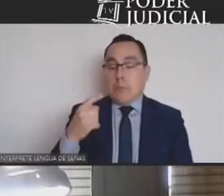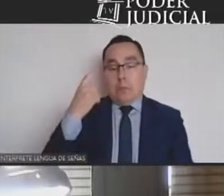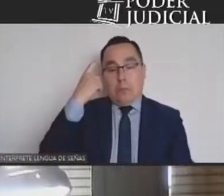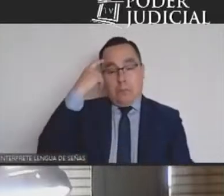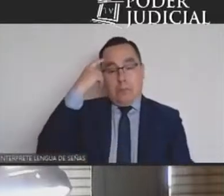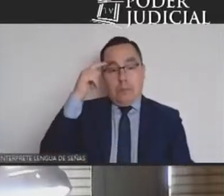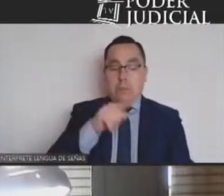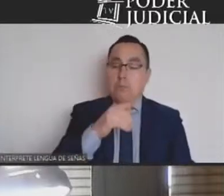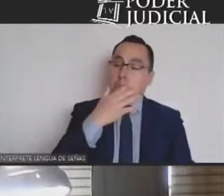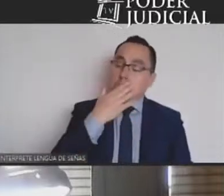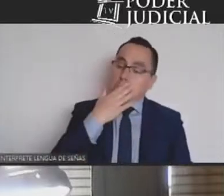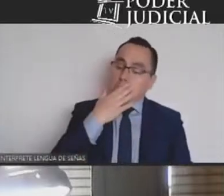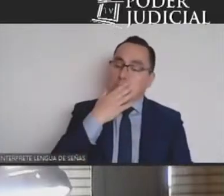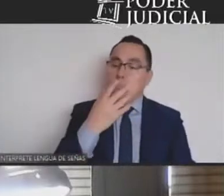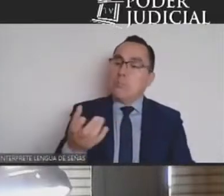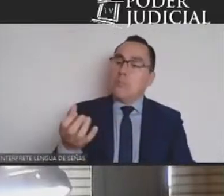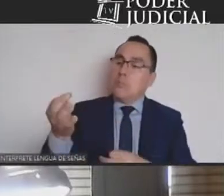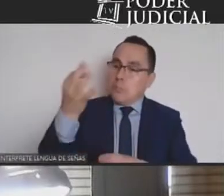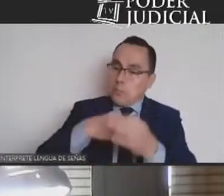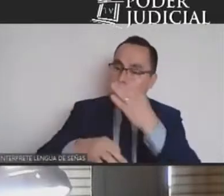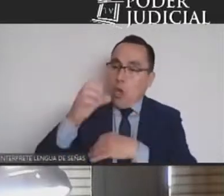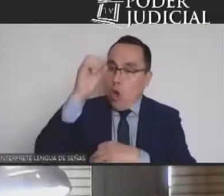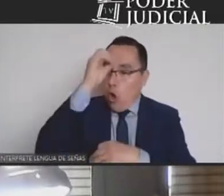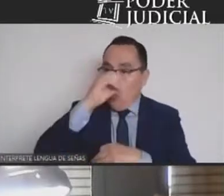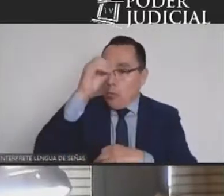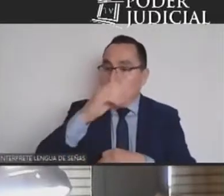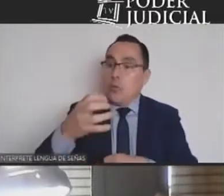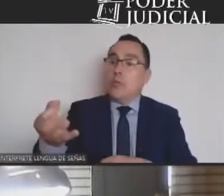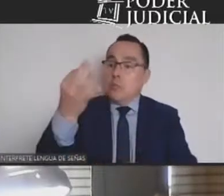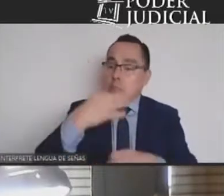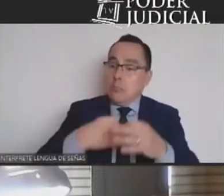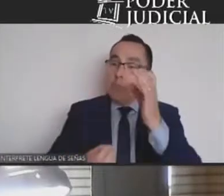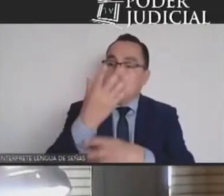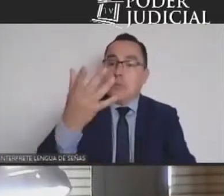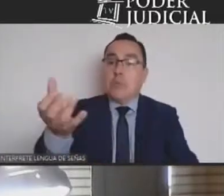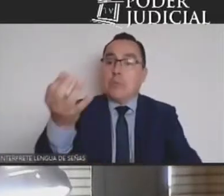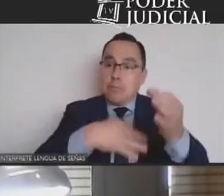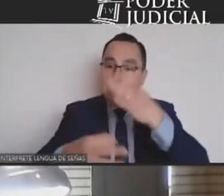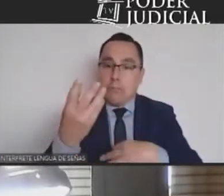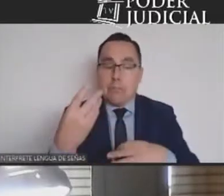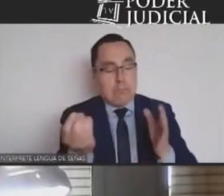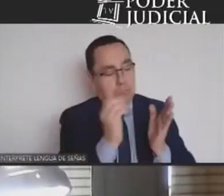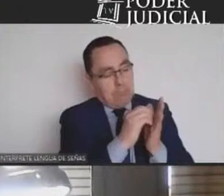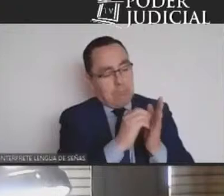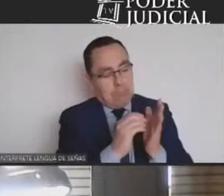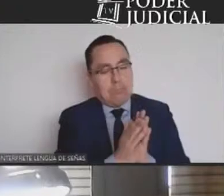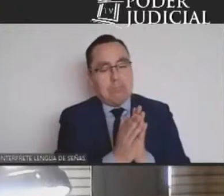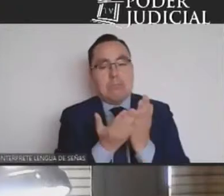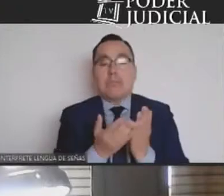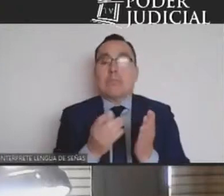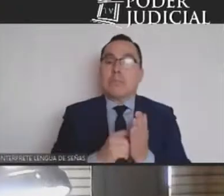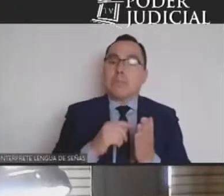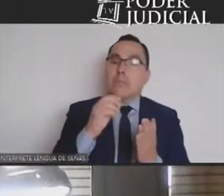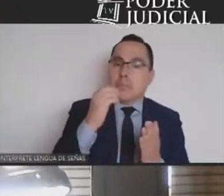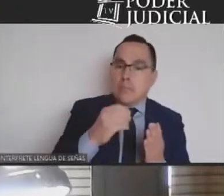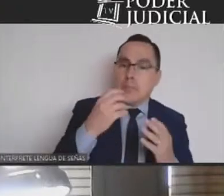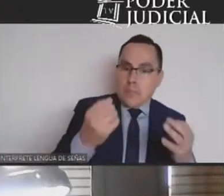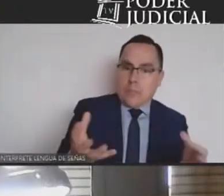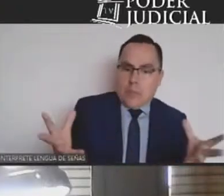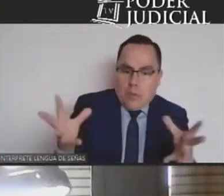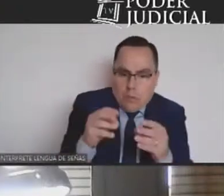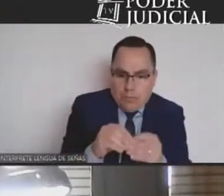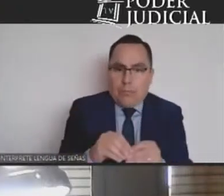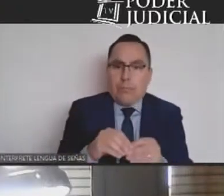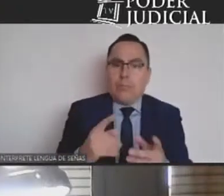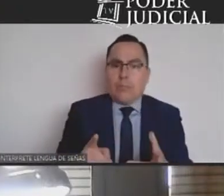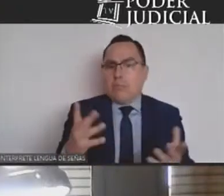ser recogidas como prácticas validadas en un protocolo que solo las reúna. Puede